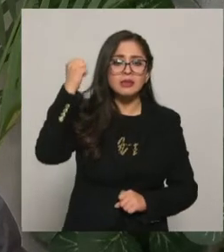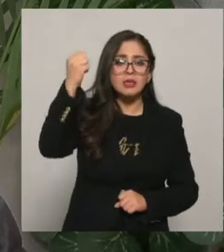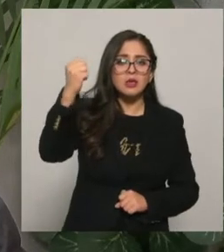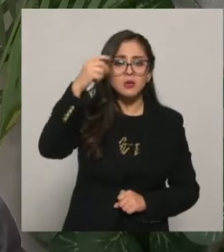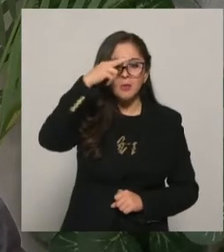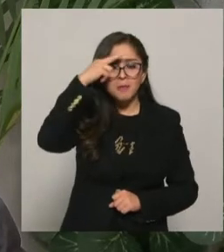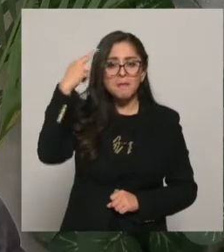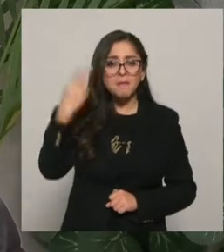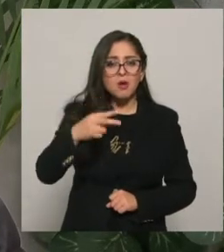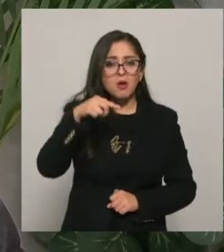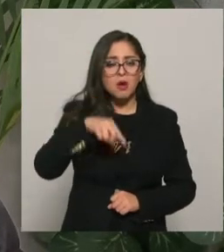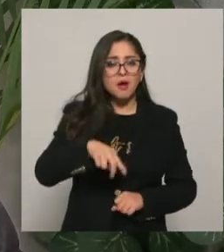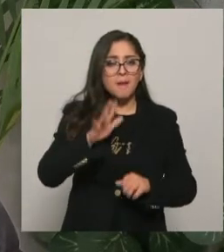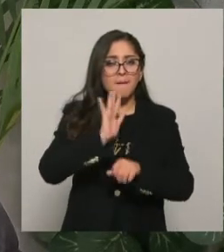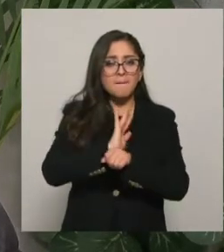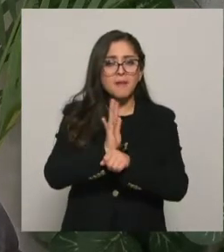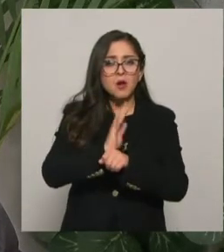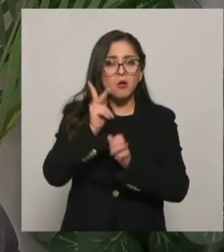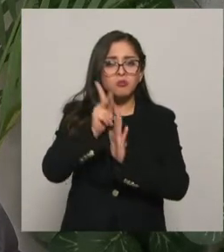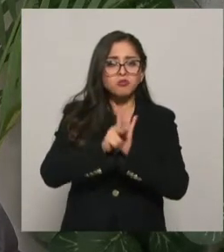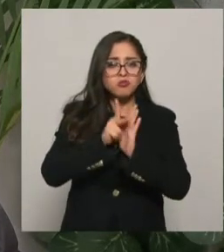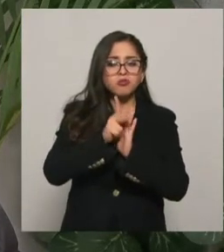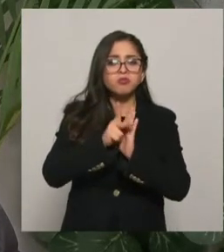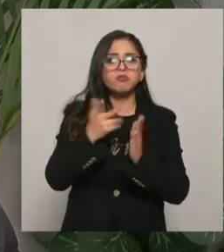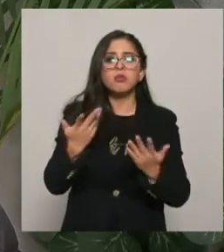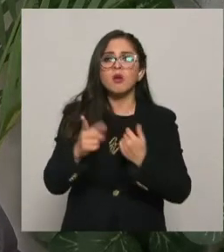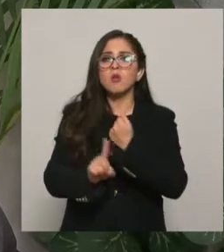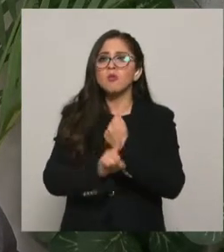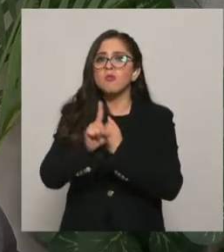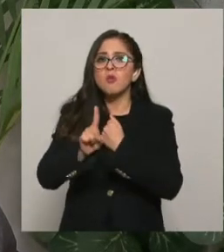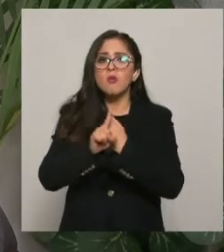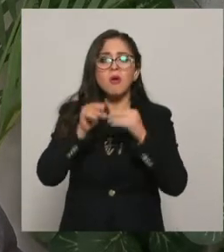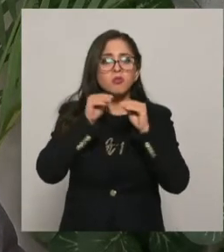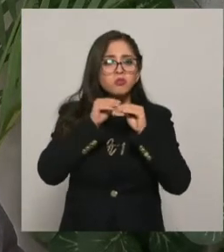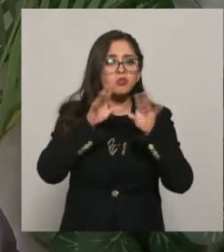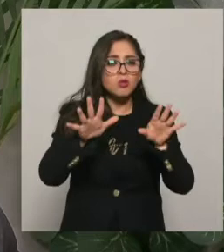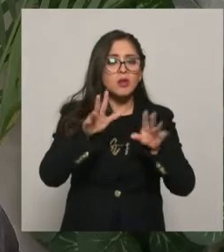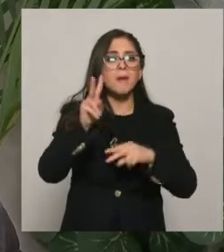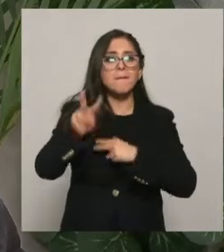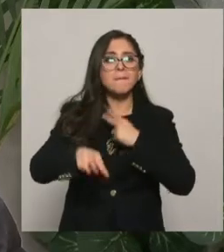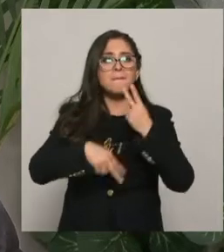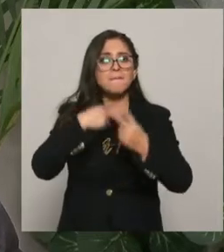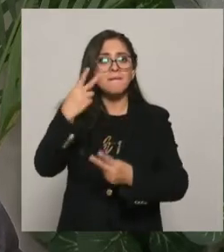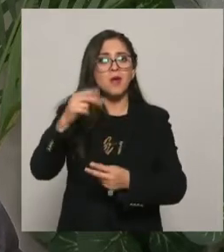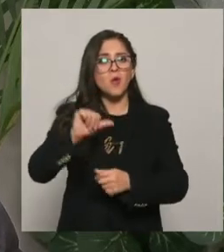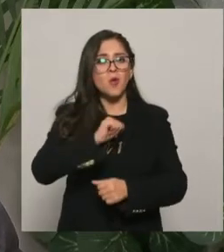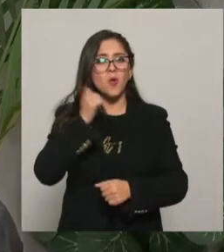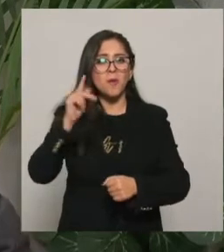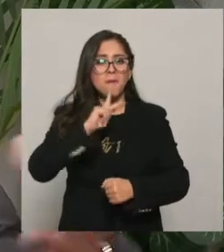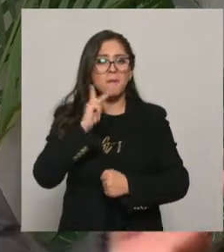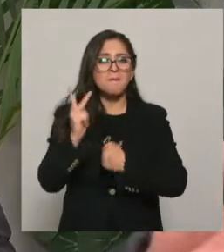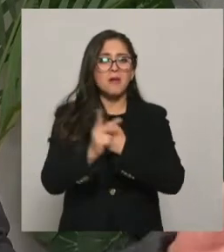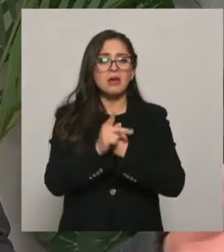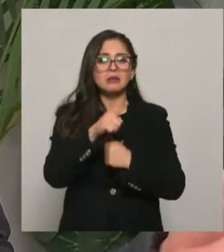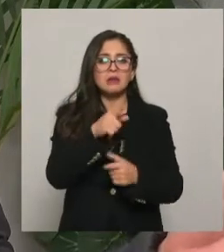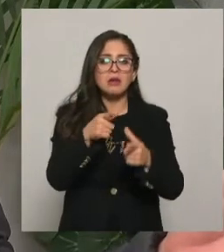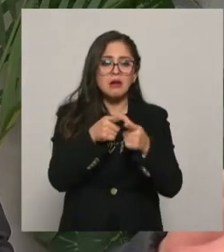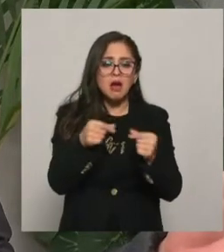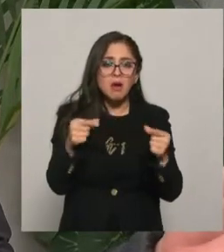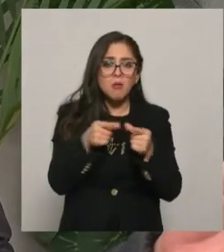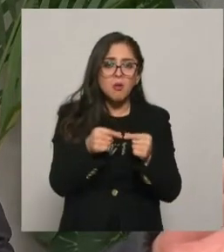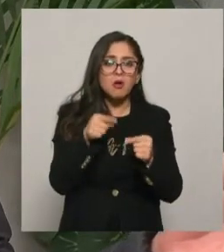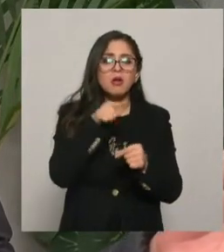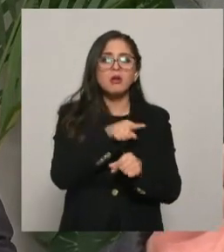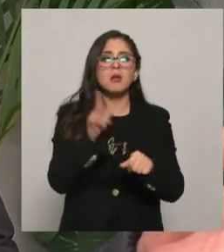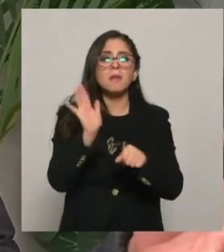tiene problemas en presentarla. Entonces acude a otros países, en este caso Japón, y empieza a difundir esta